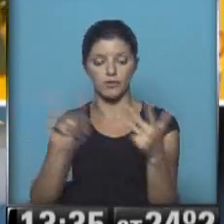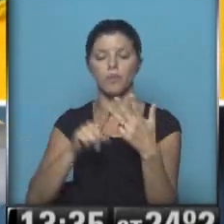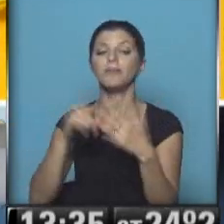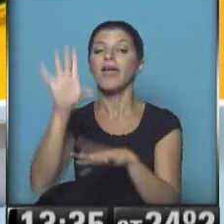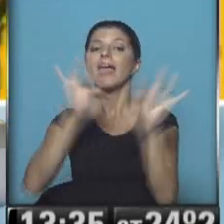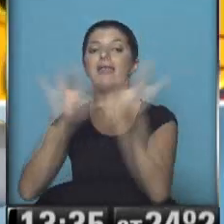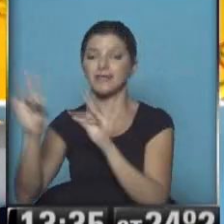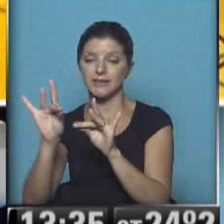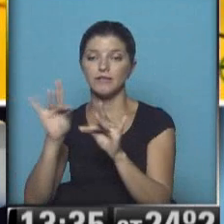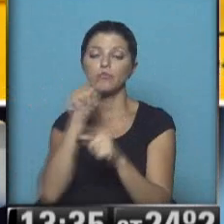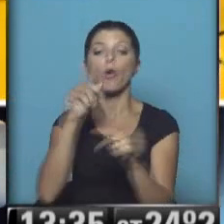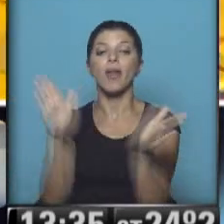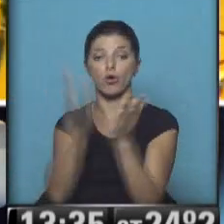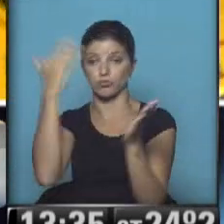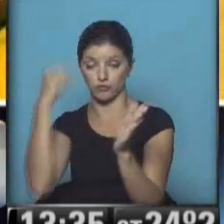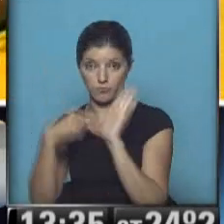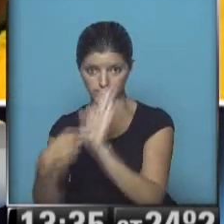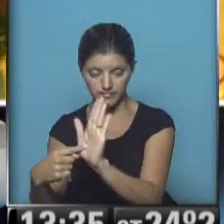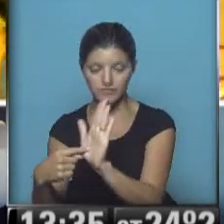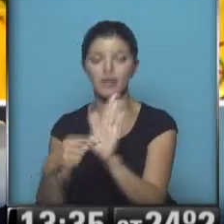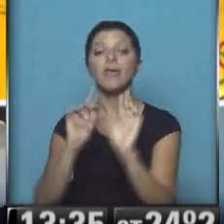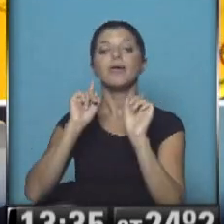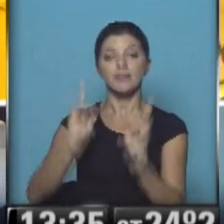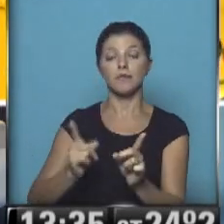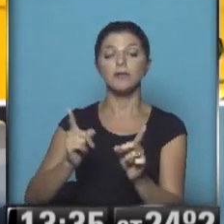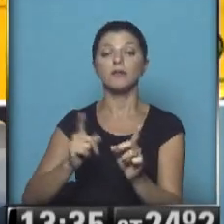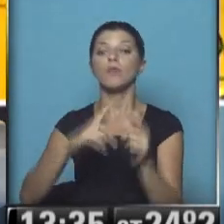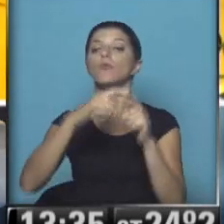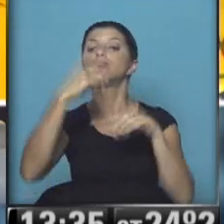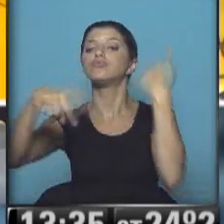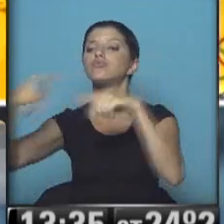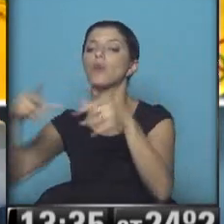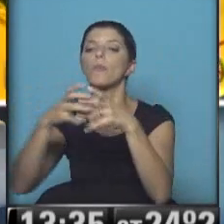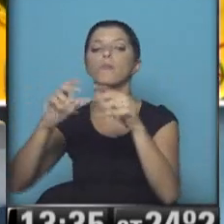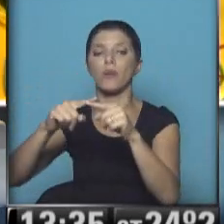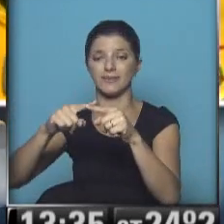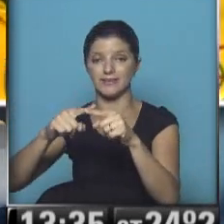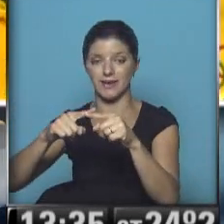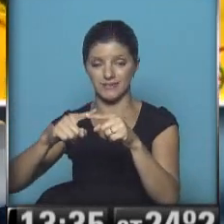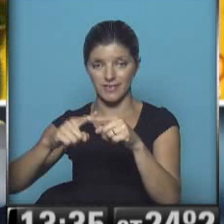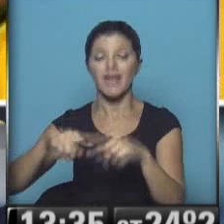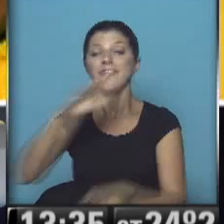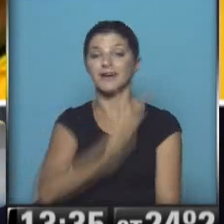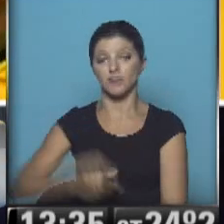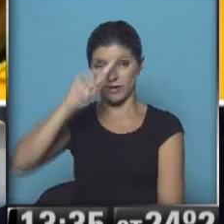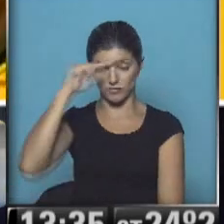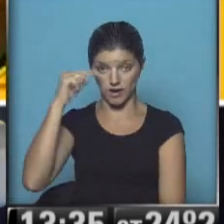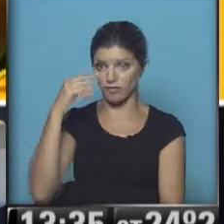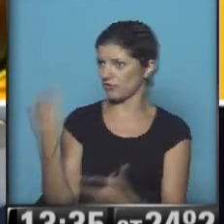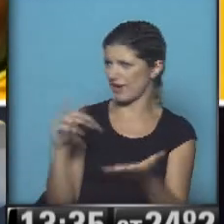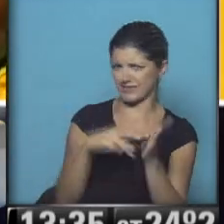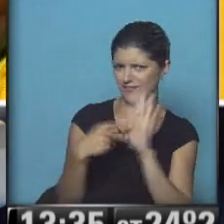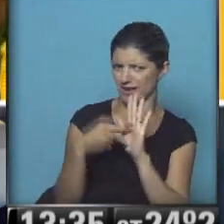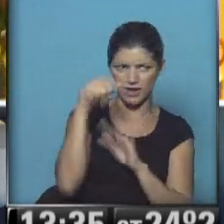directivos por las vías constitucionales y rehabilitar la pluralidad política la soberanía del Estado nacional venezolano O sea no hay pluralidad